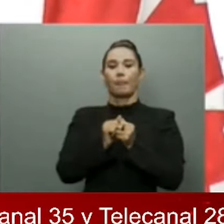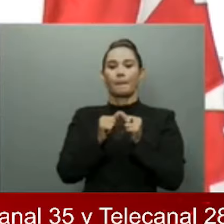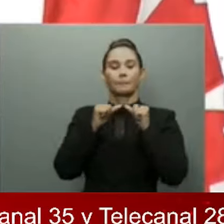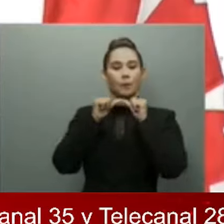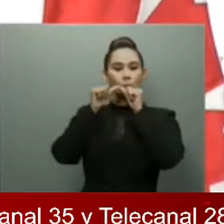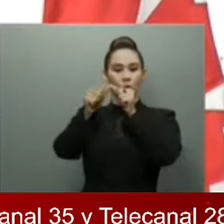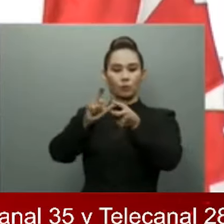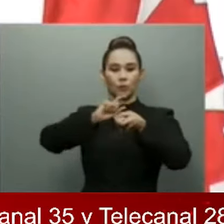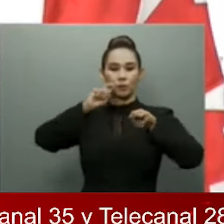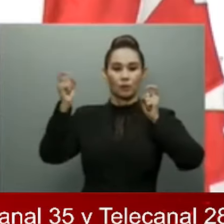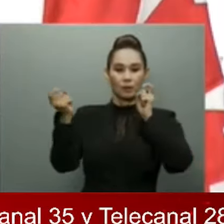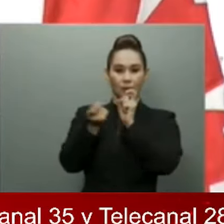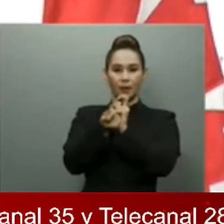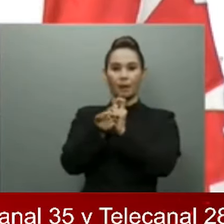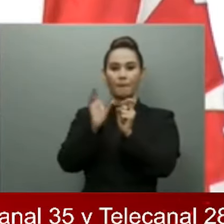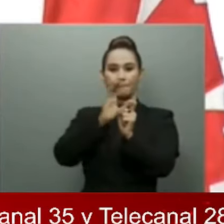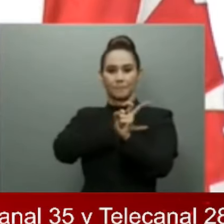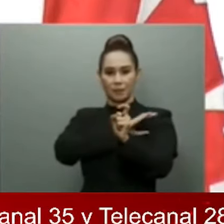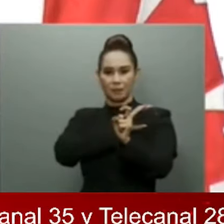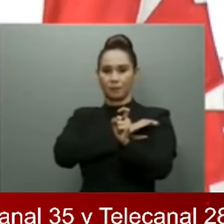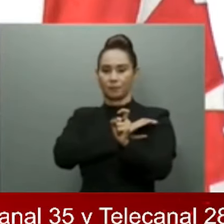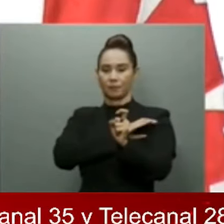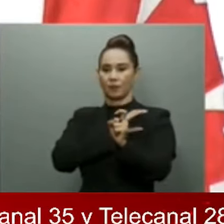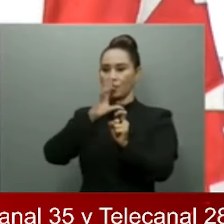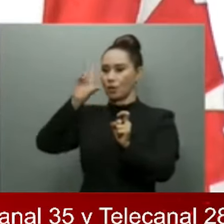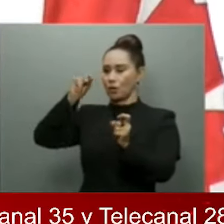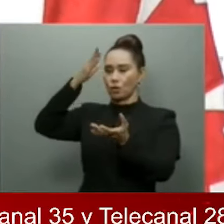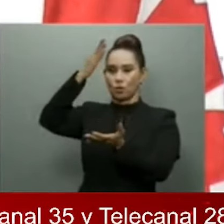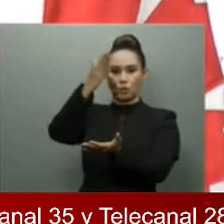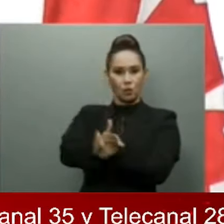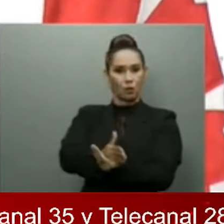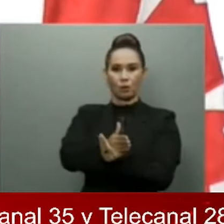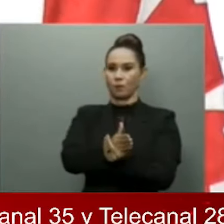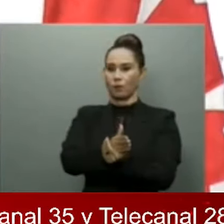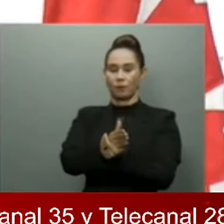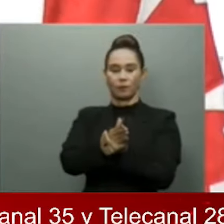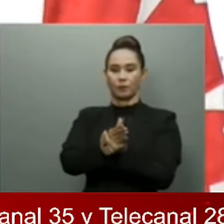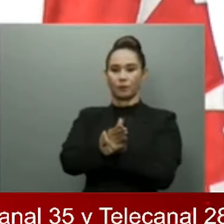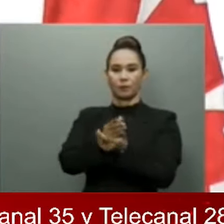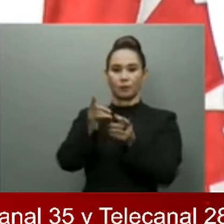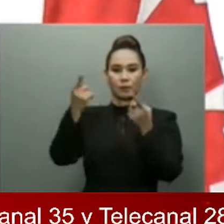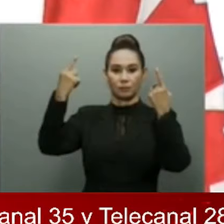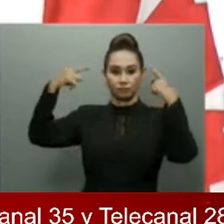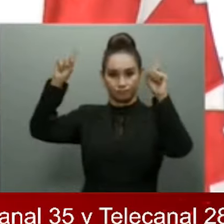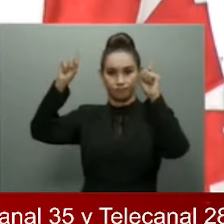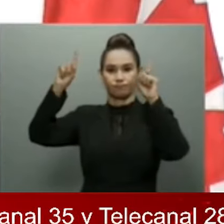en esa transformación. Que no nos vamos a detener hasta lograrlo.